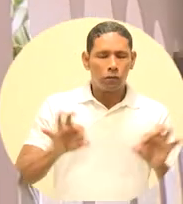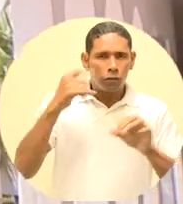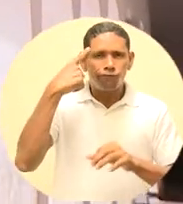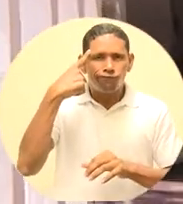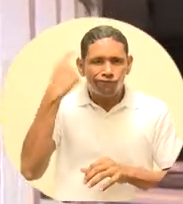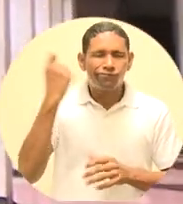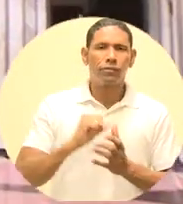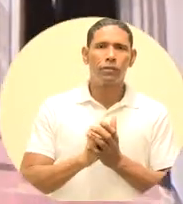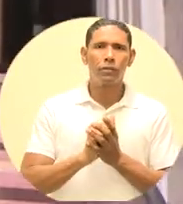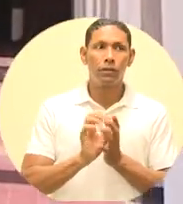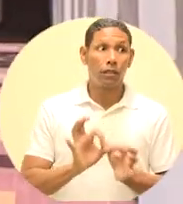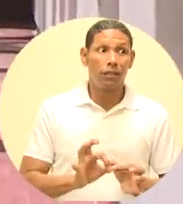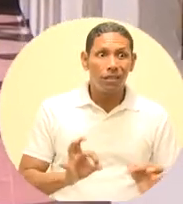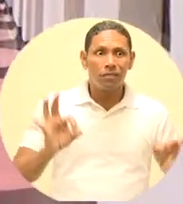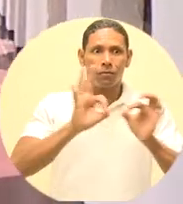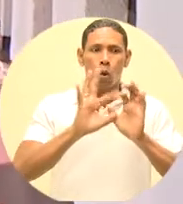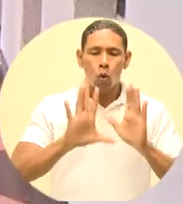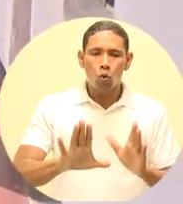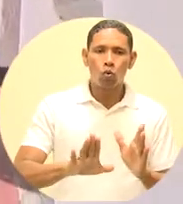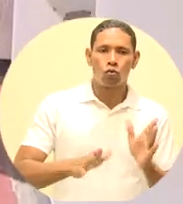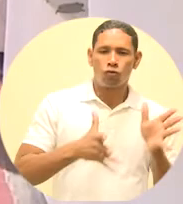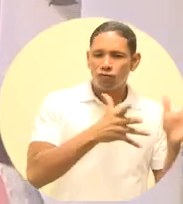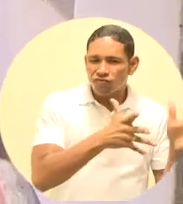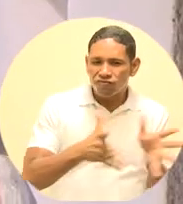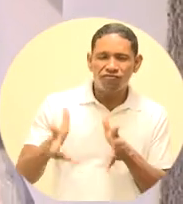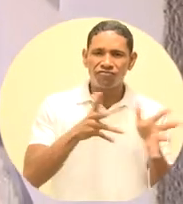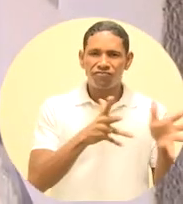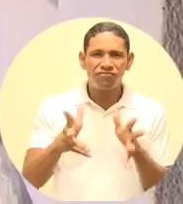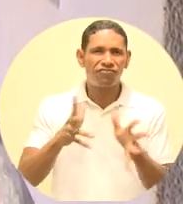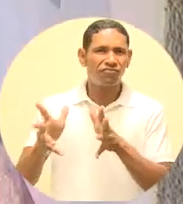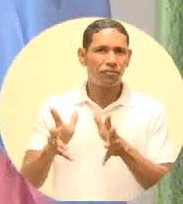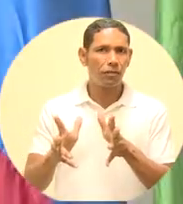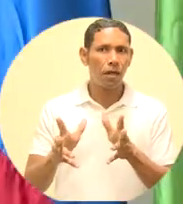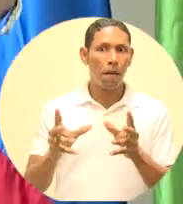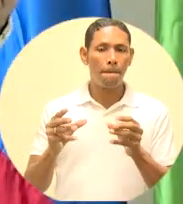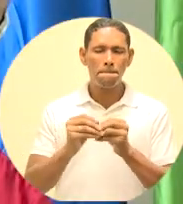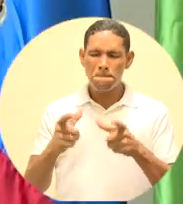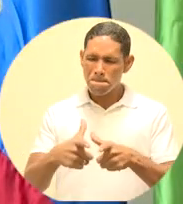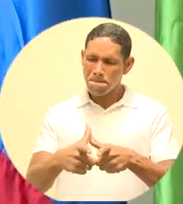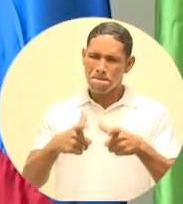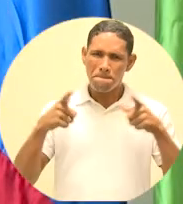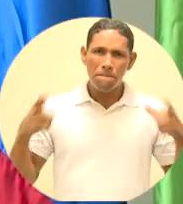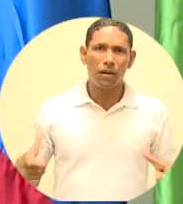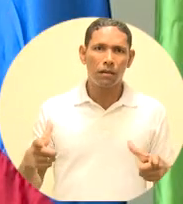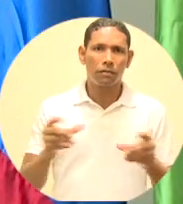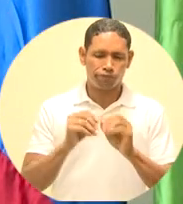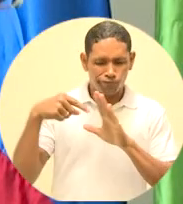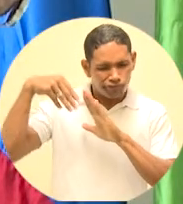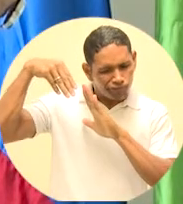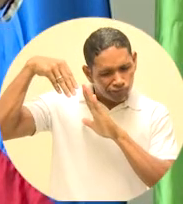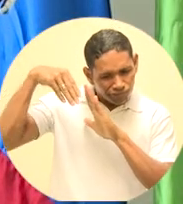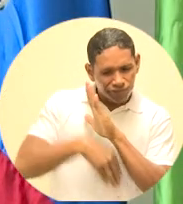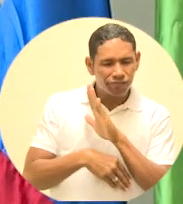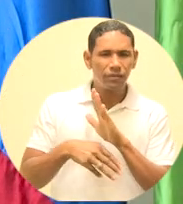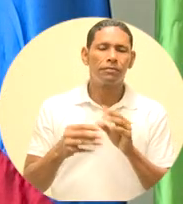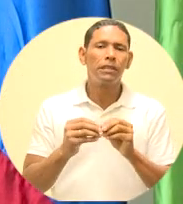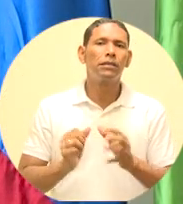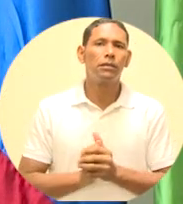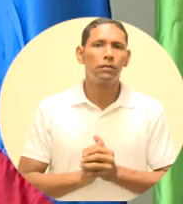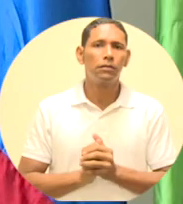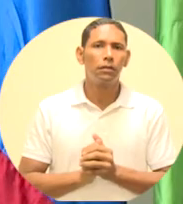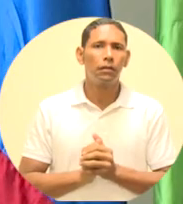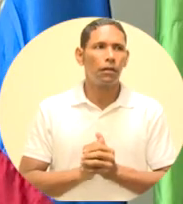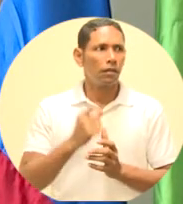Infotep es lograr que ese servicio académico logre ampliarse, logre profundizarse,